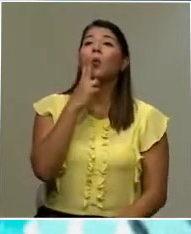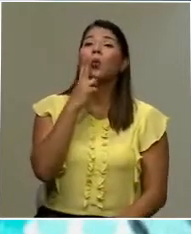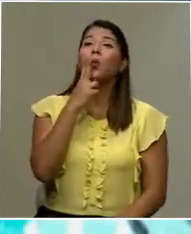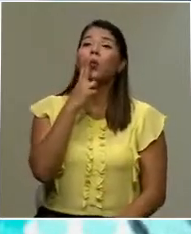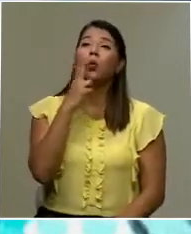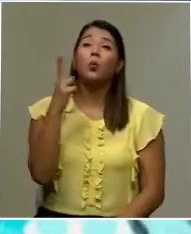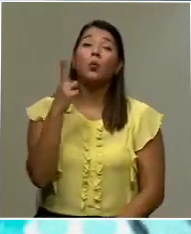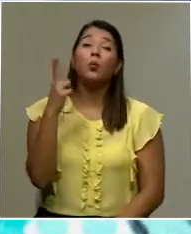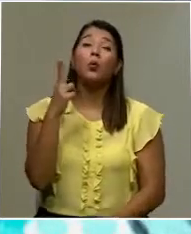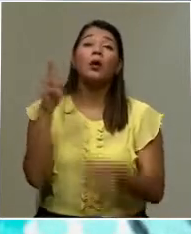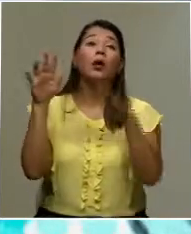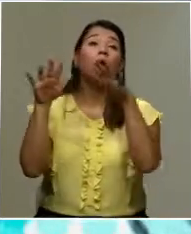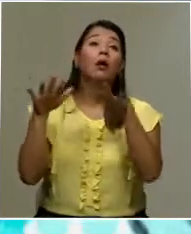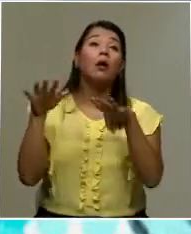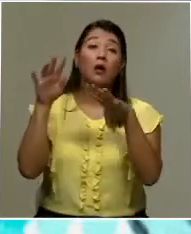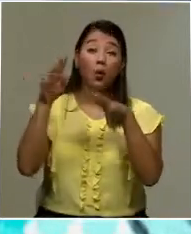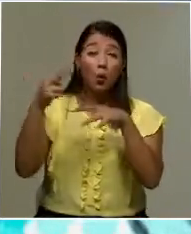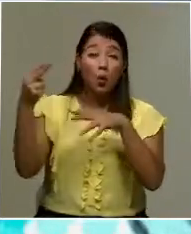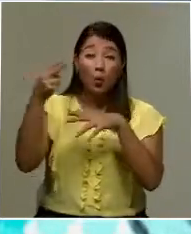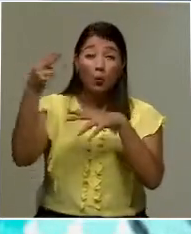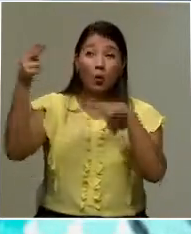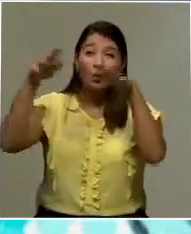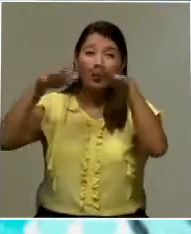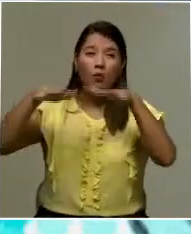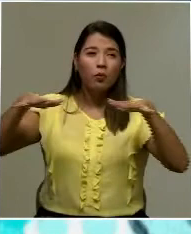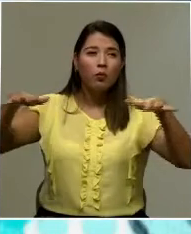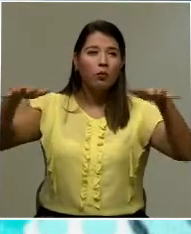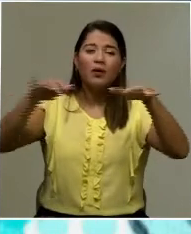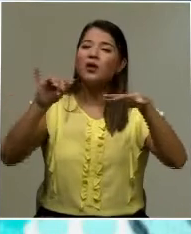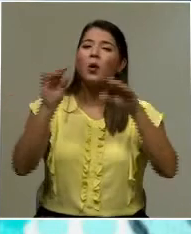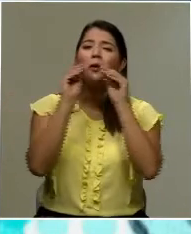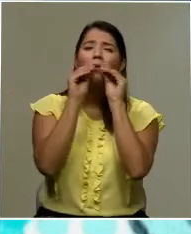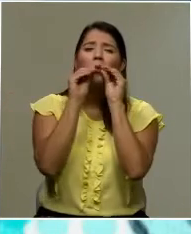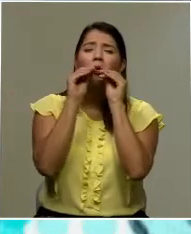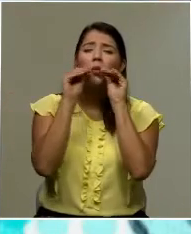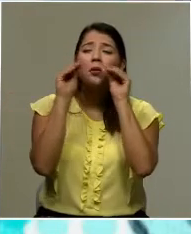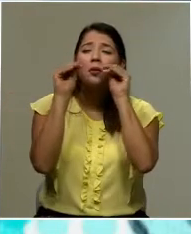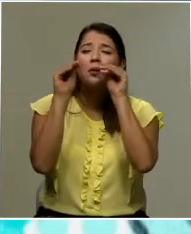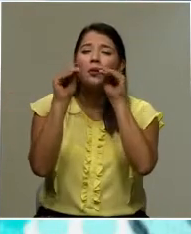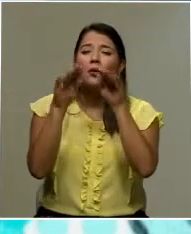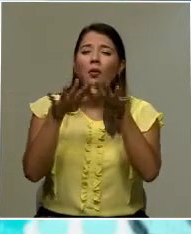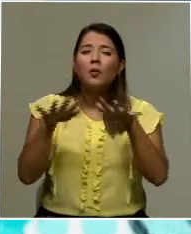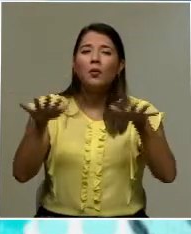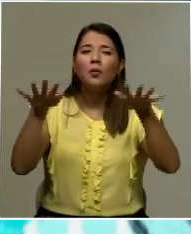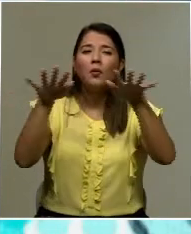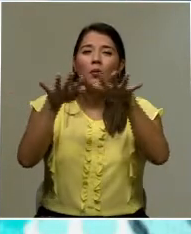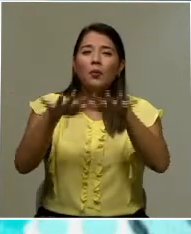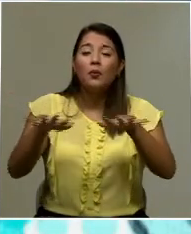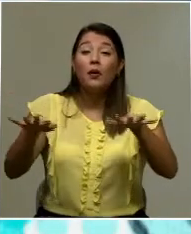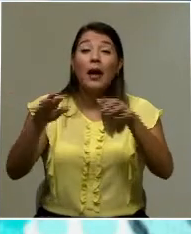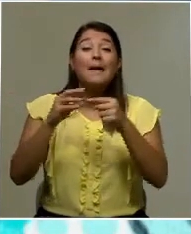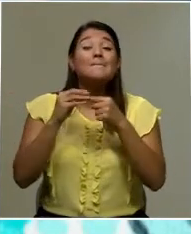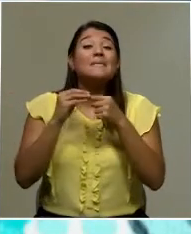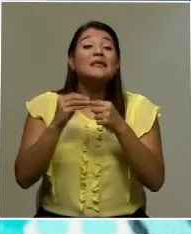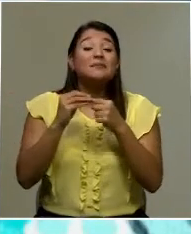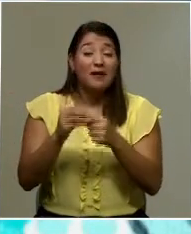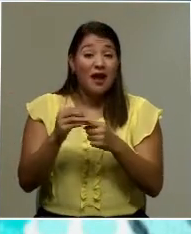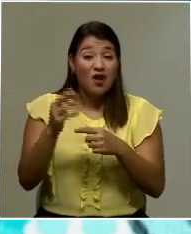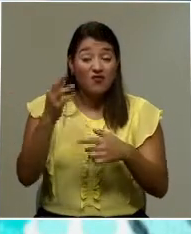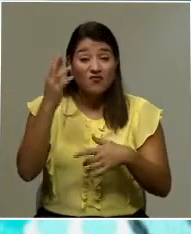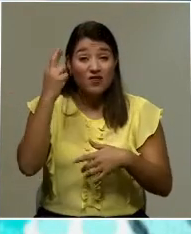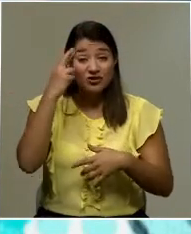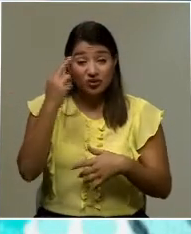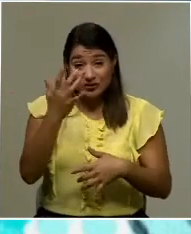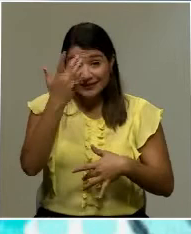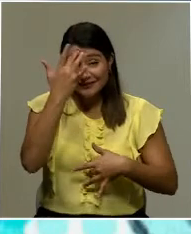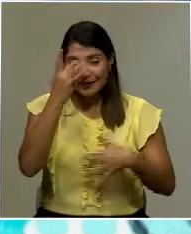y nos infectamos al respirarlo. Entonces, nos infectamos sobre todo por la tercera manera. Es la única forma importante de